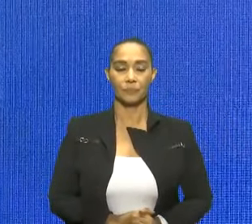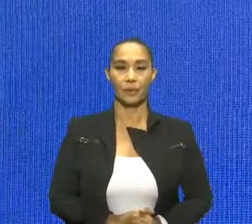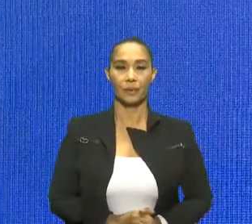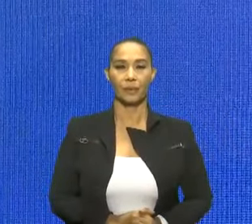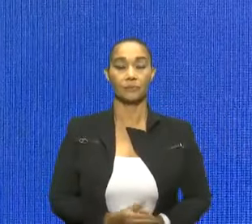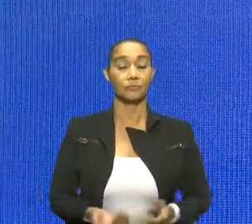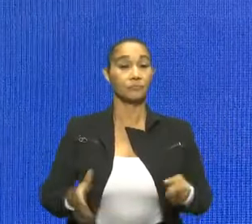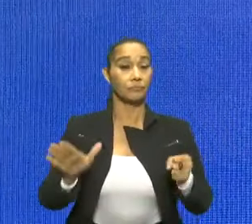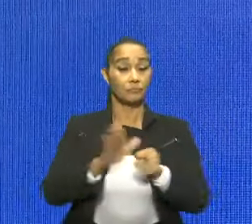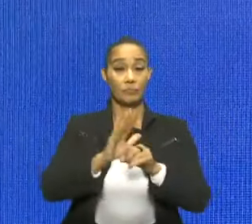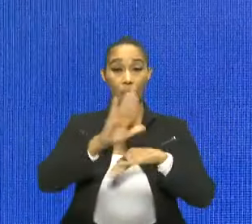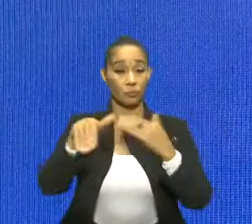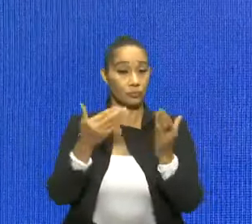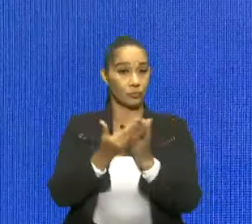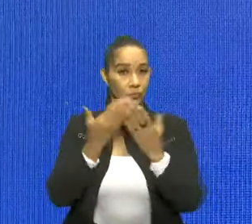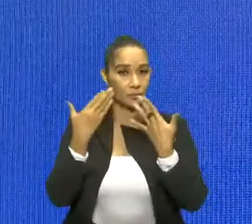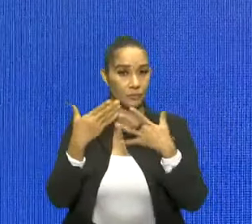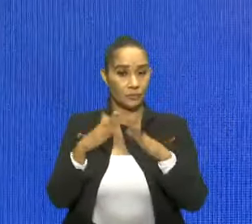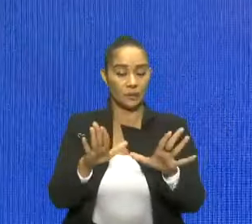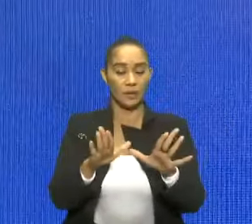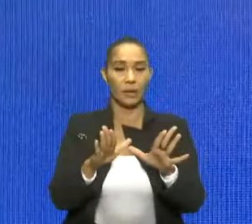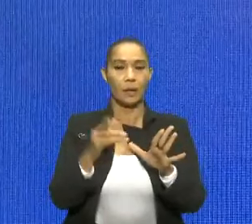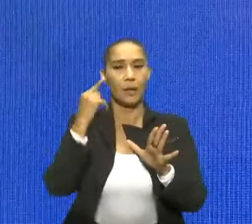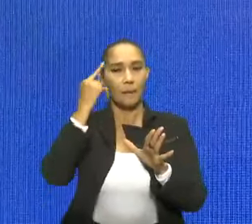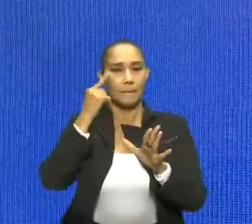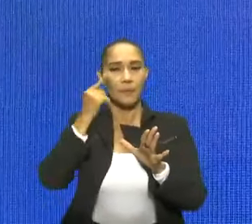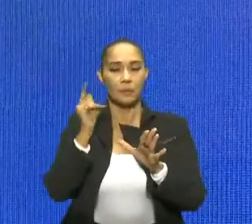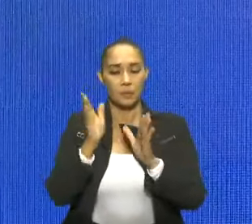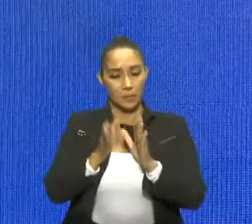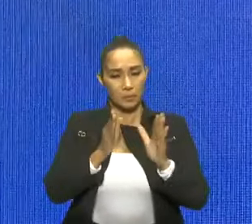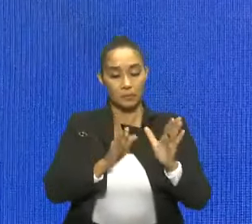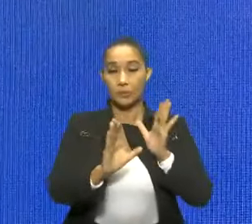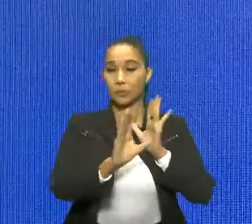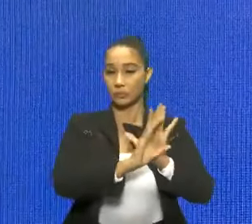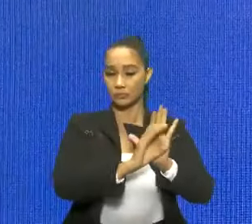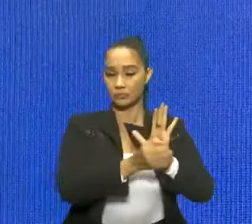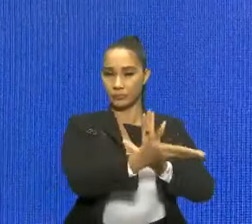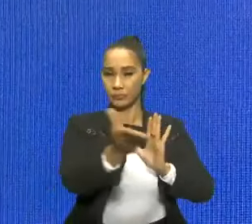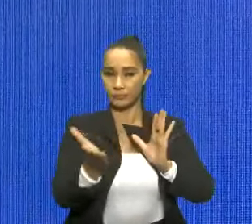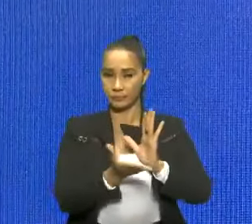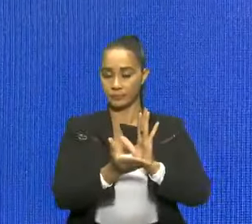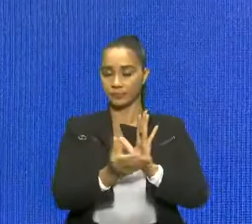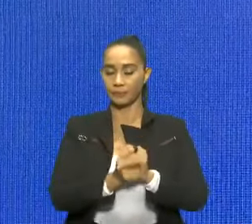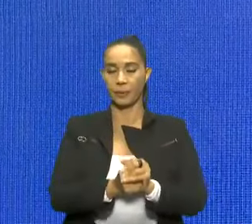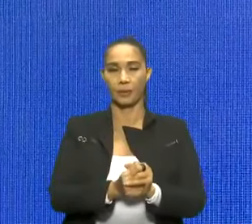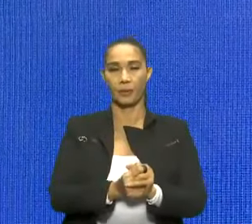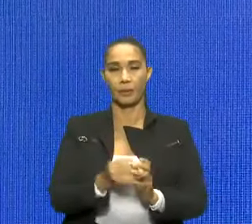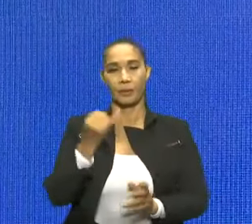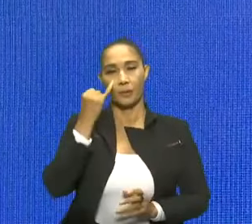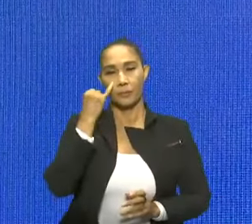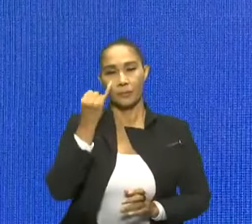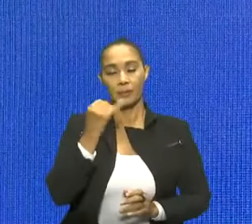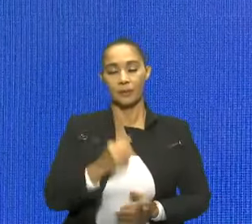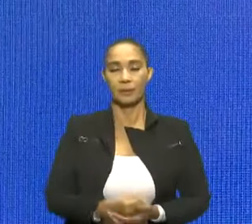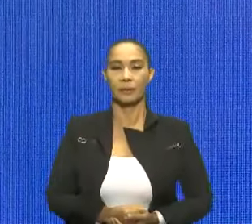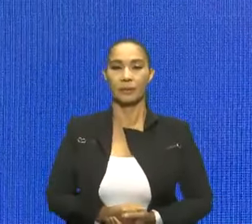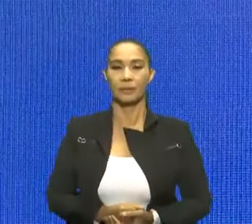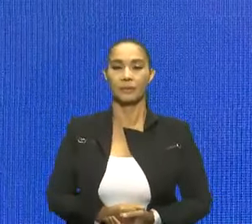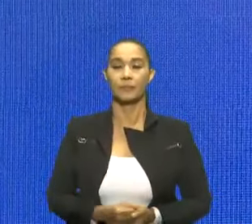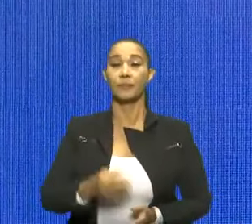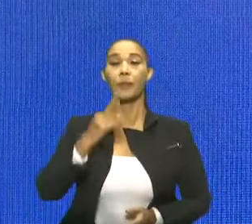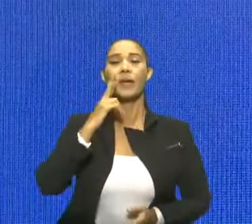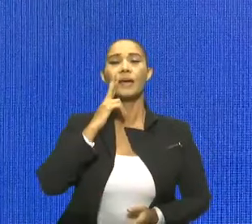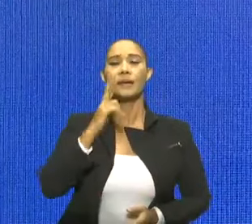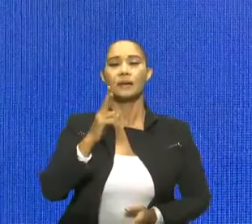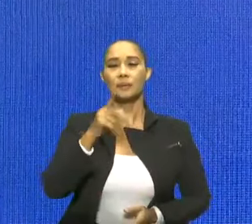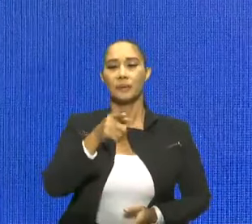Se ha cumplido con todo, la verdad que creo que va a ser un proceso ejemplar. Miren, qué bueno, voy a responder